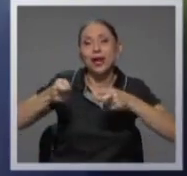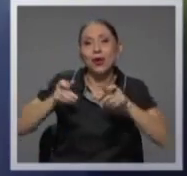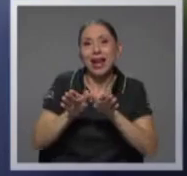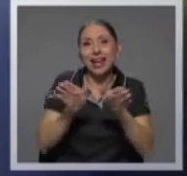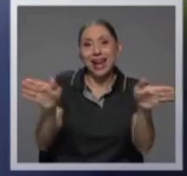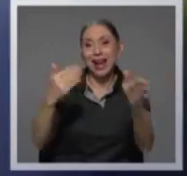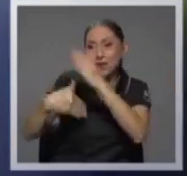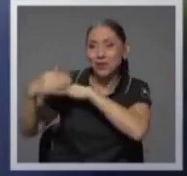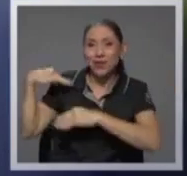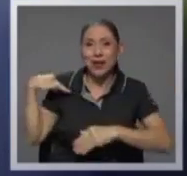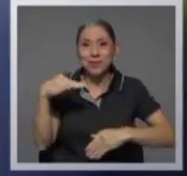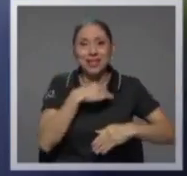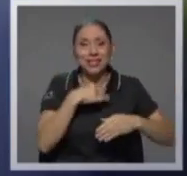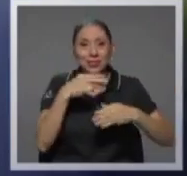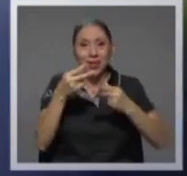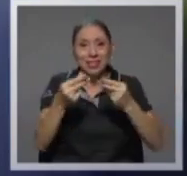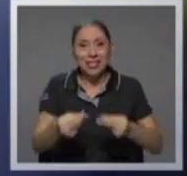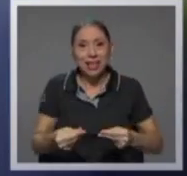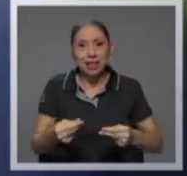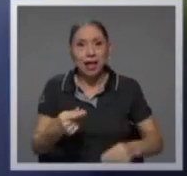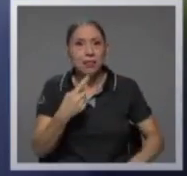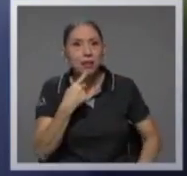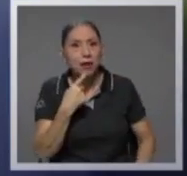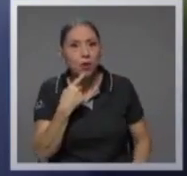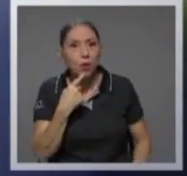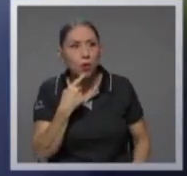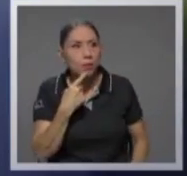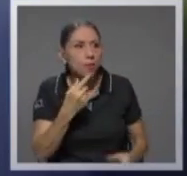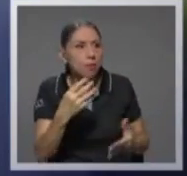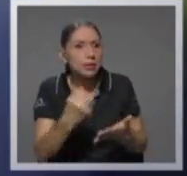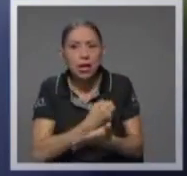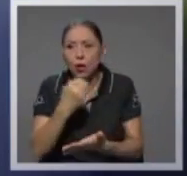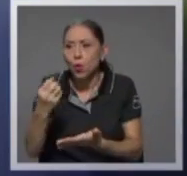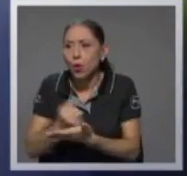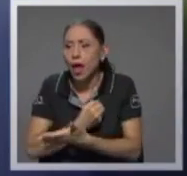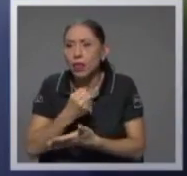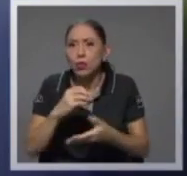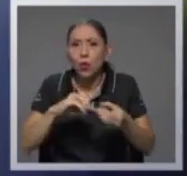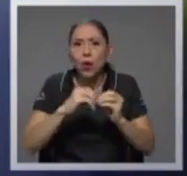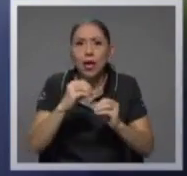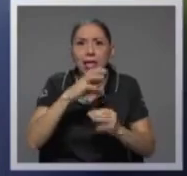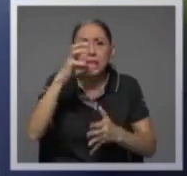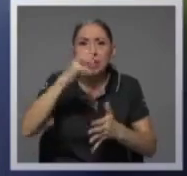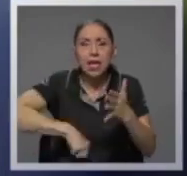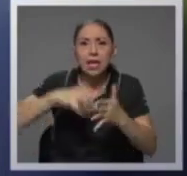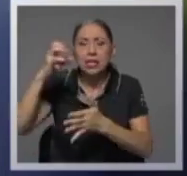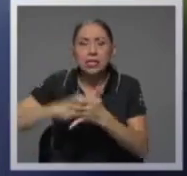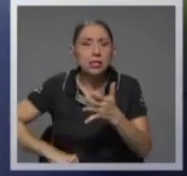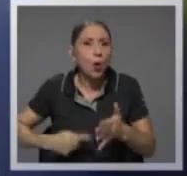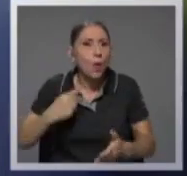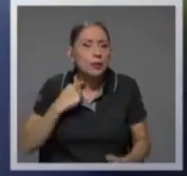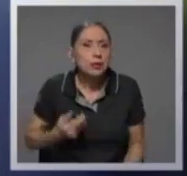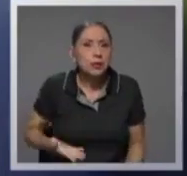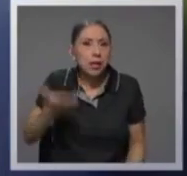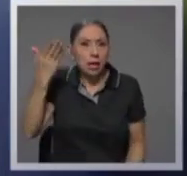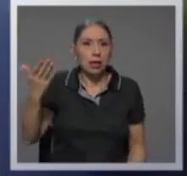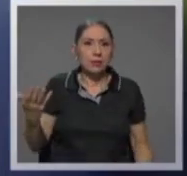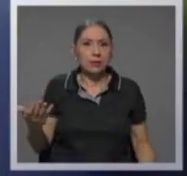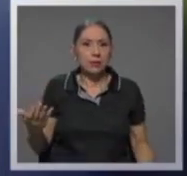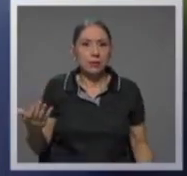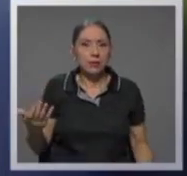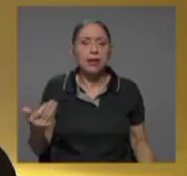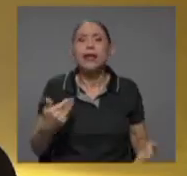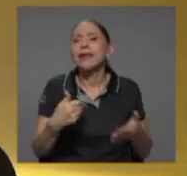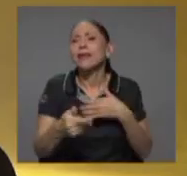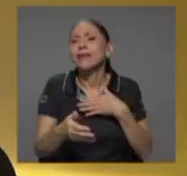están cobrando tasas de interés obscenas. Bueno, independiente de qué